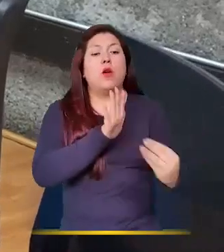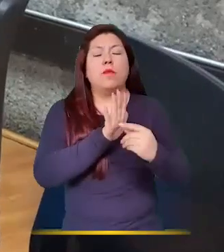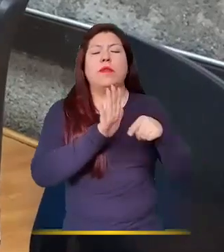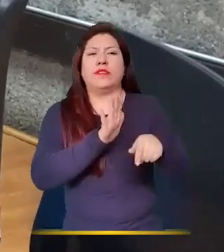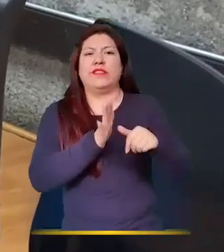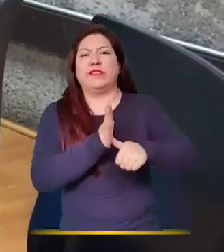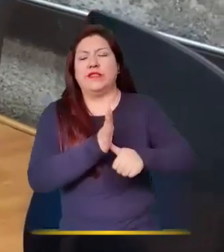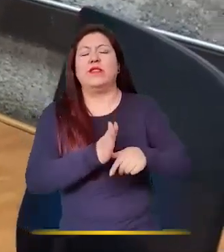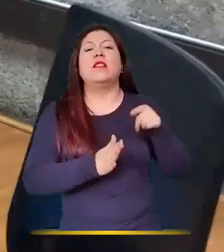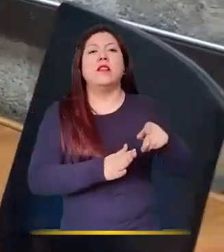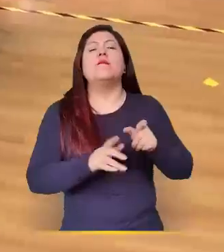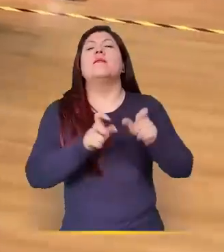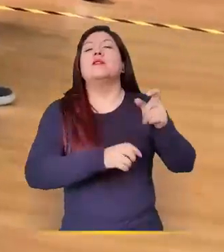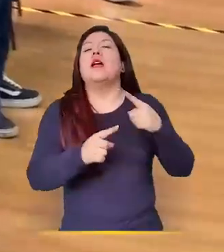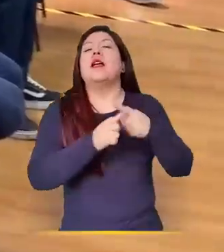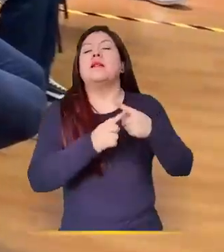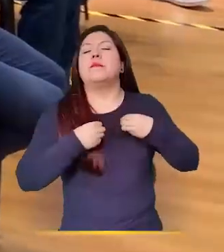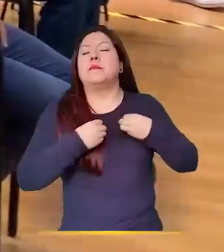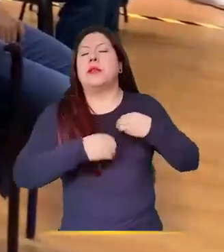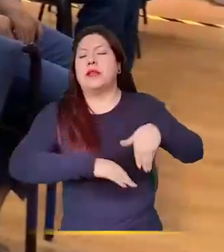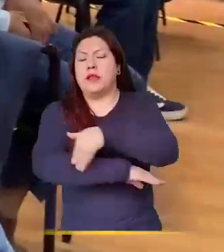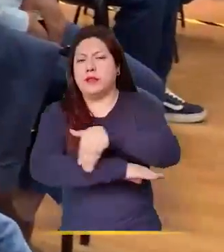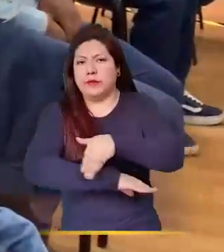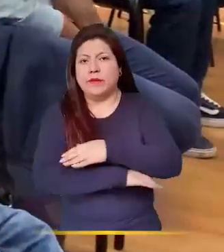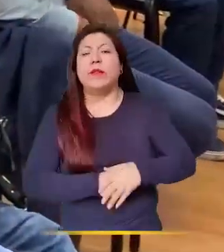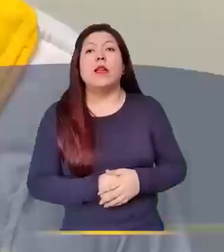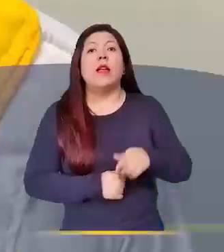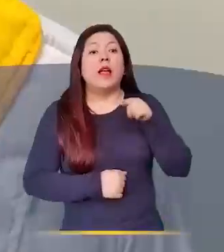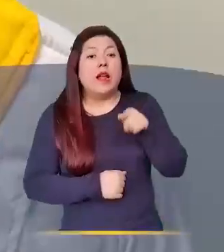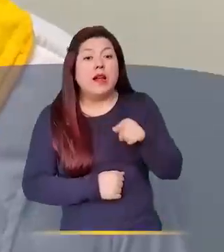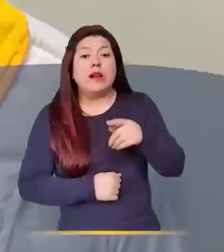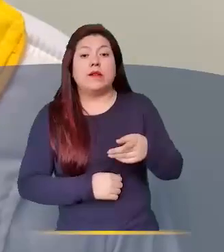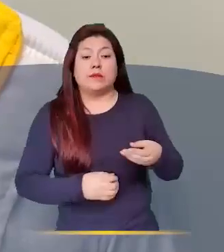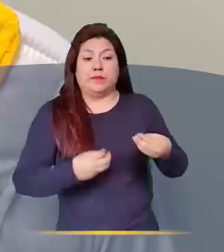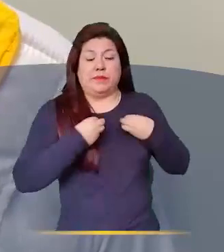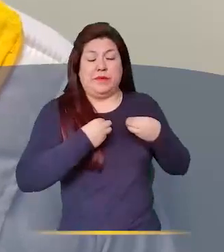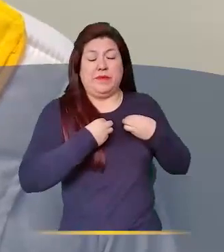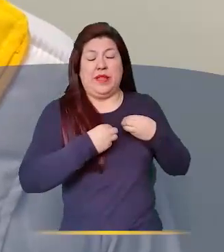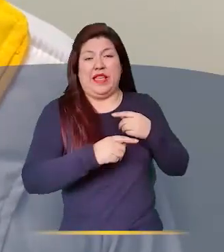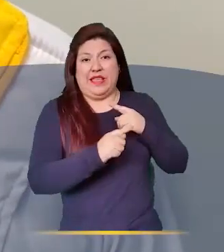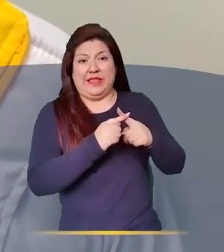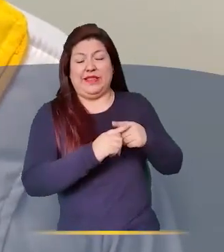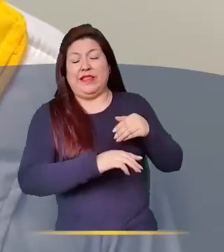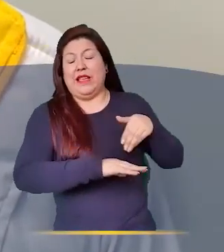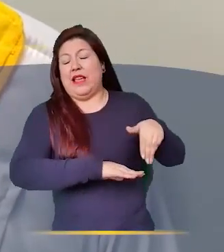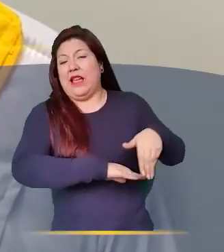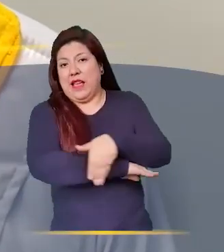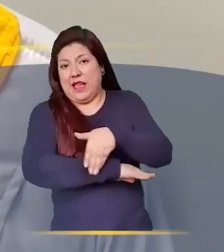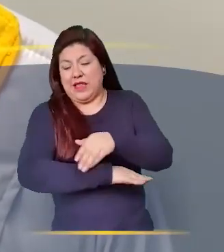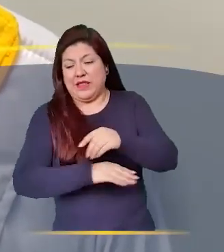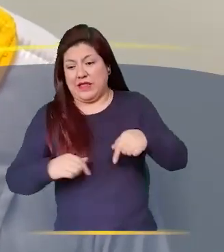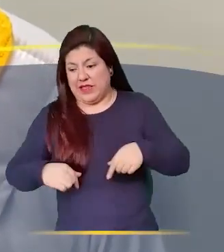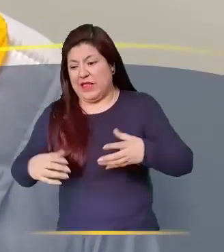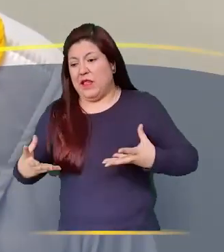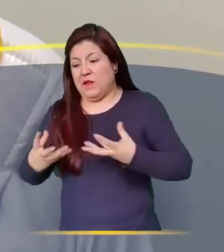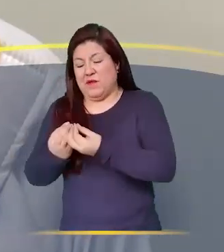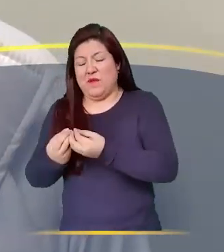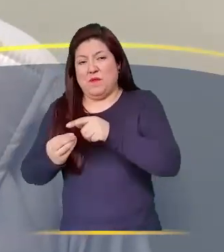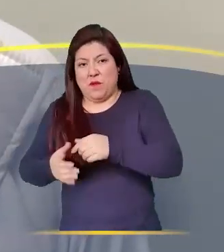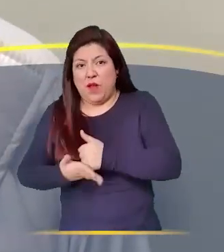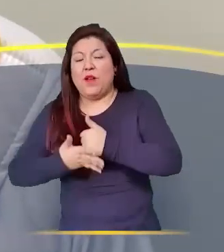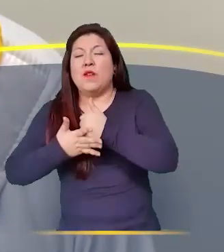y 42 trámites de duplicados a exhabitantes de calle. El día de hoy, en conmemoración del mes de la habitabilidad de calle, queremos agradecer